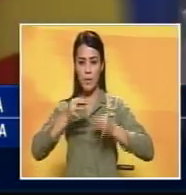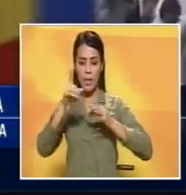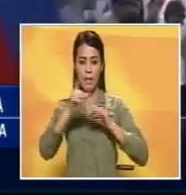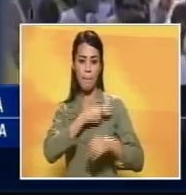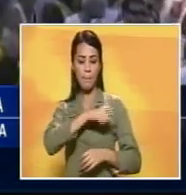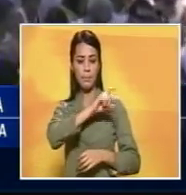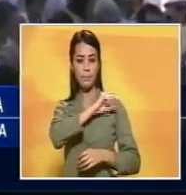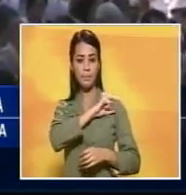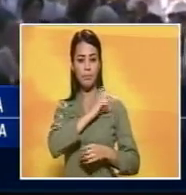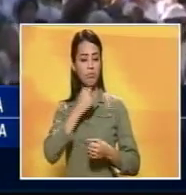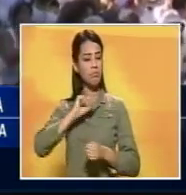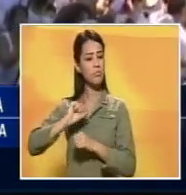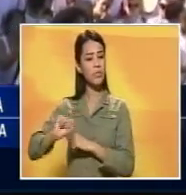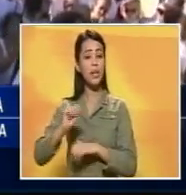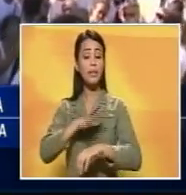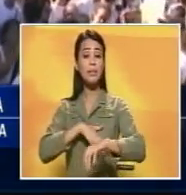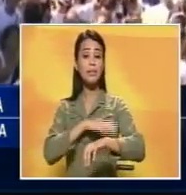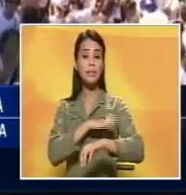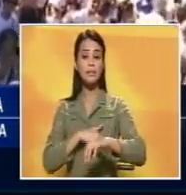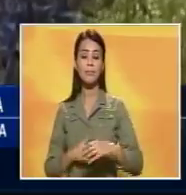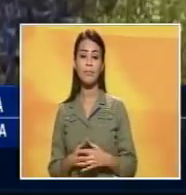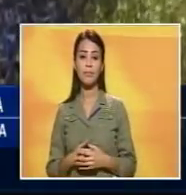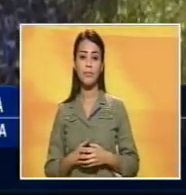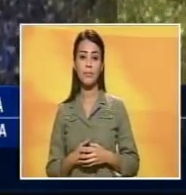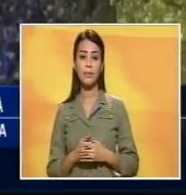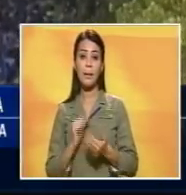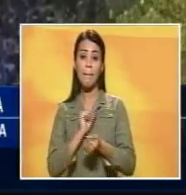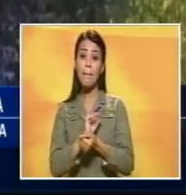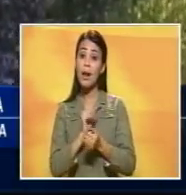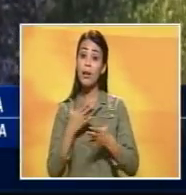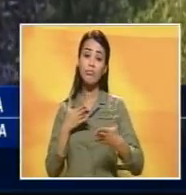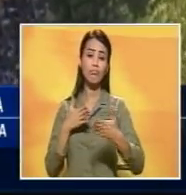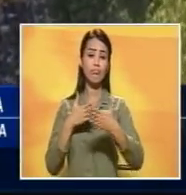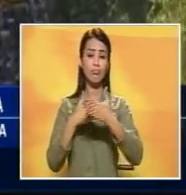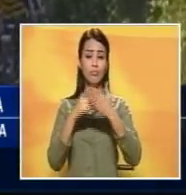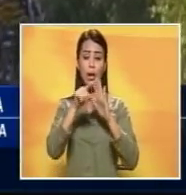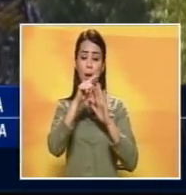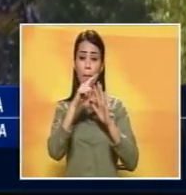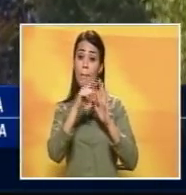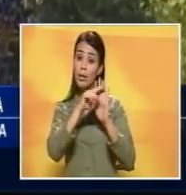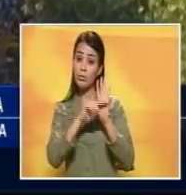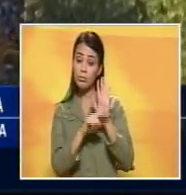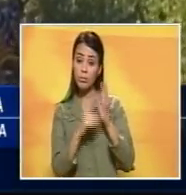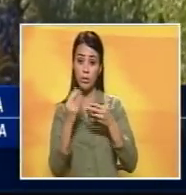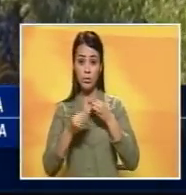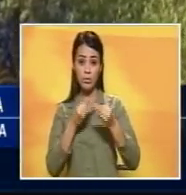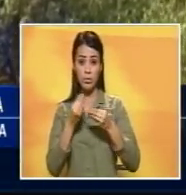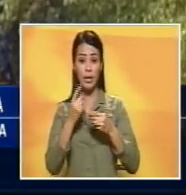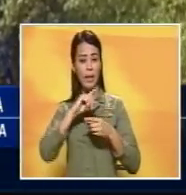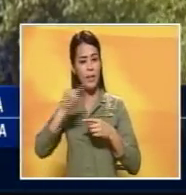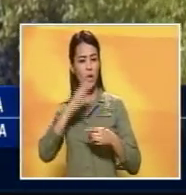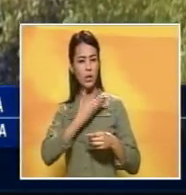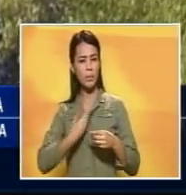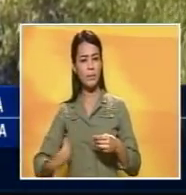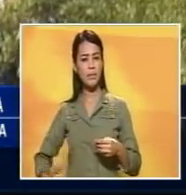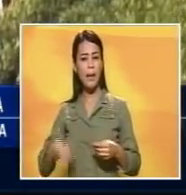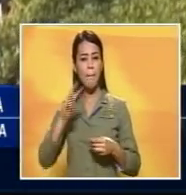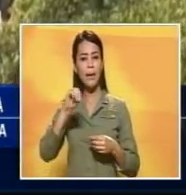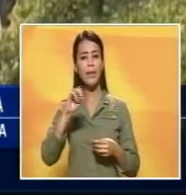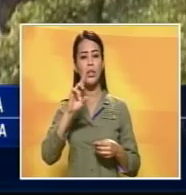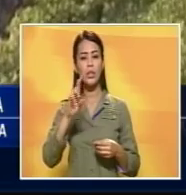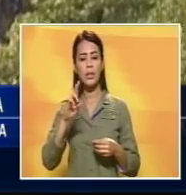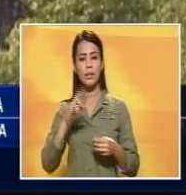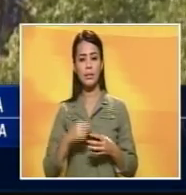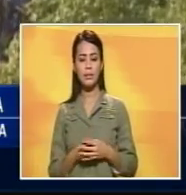rechazó la petición de Cataluña para detener cautelarmente la aplicación de las medidas que propone el Ejecutivo de Mariano Rajoy y que incluyen